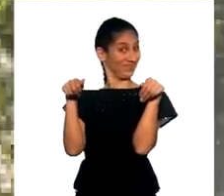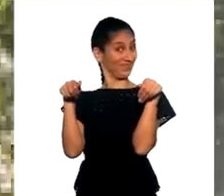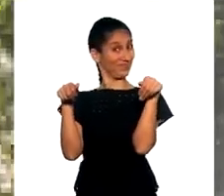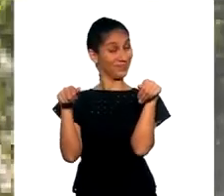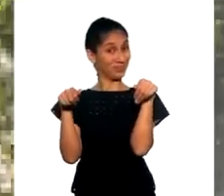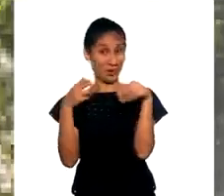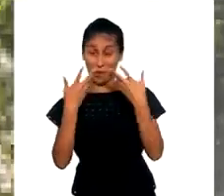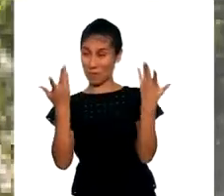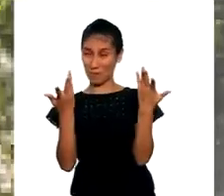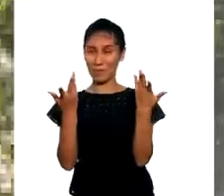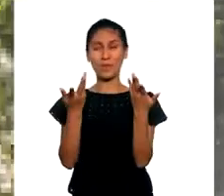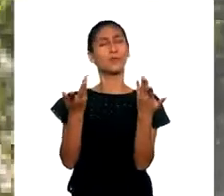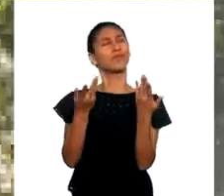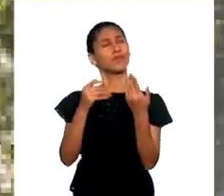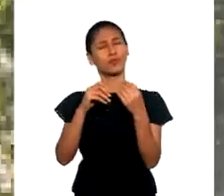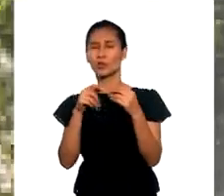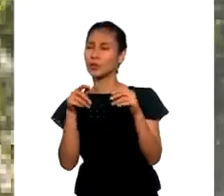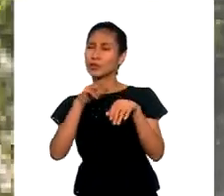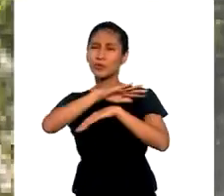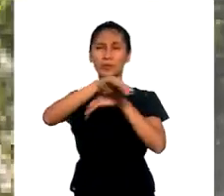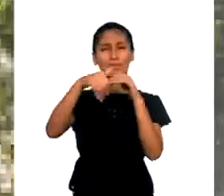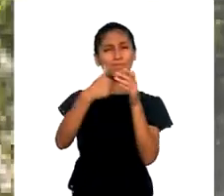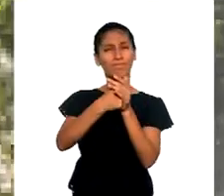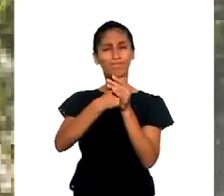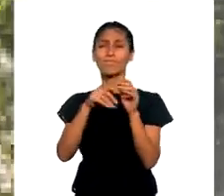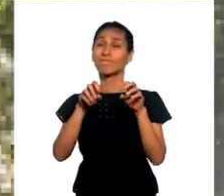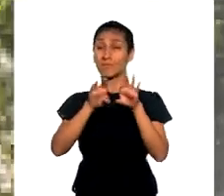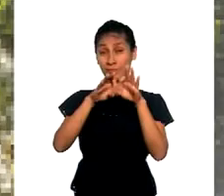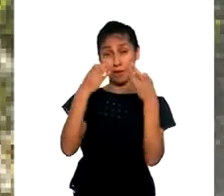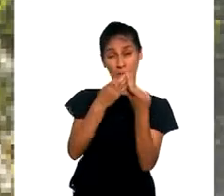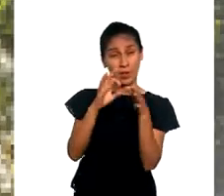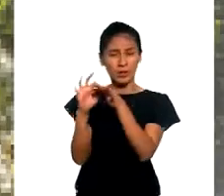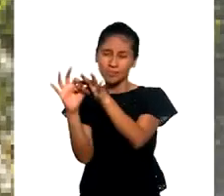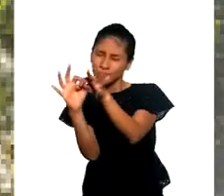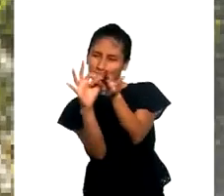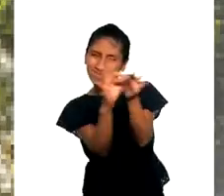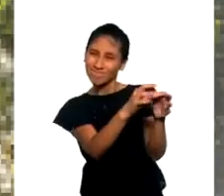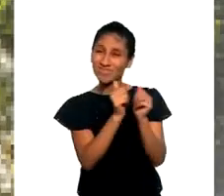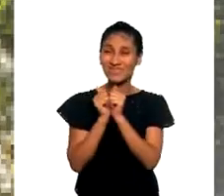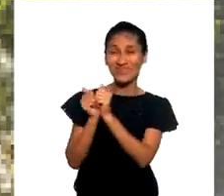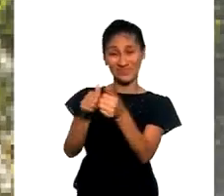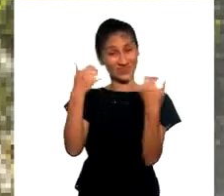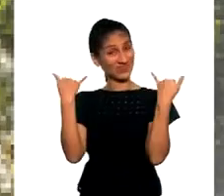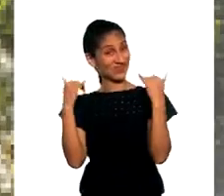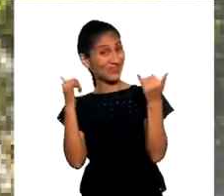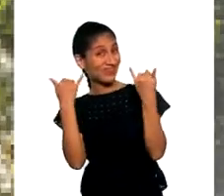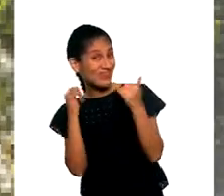nada como pasar un momento de unión y juegos en familia